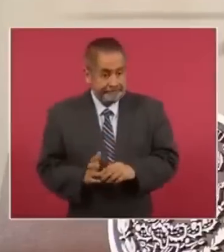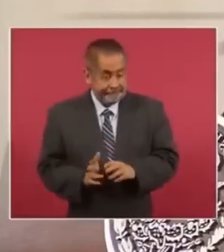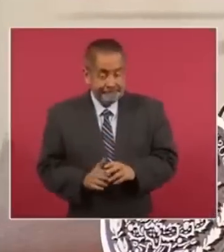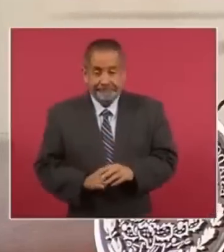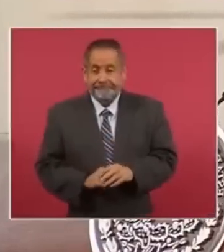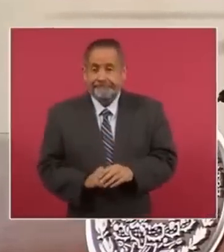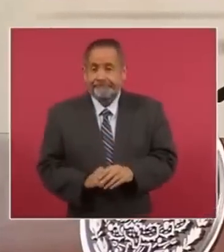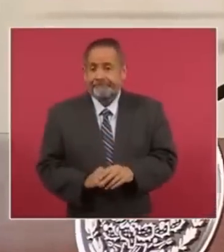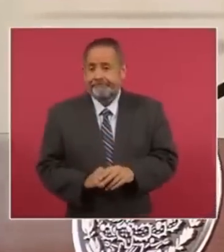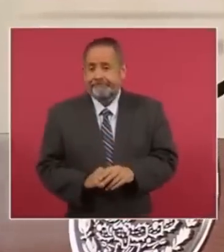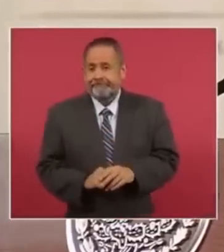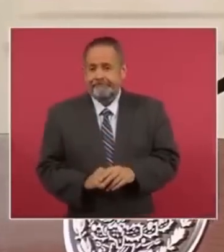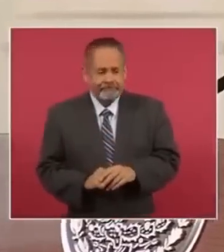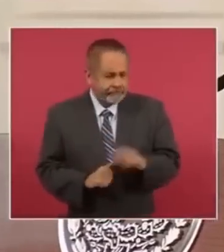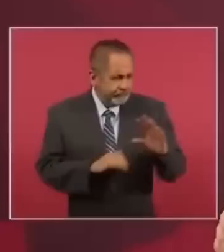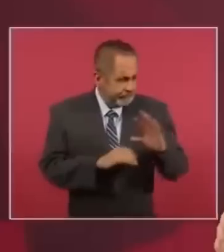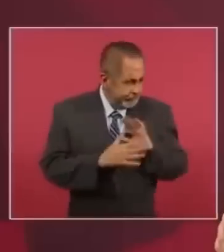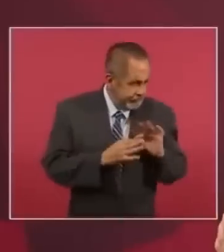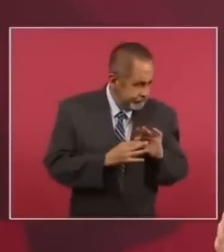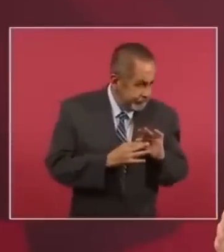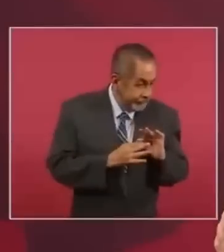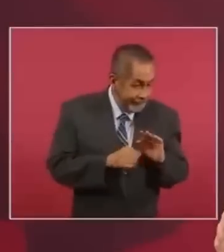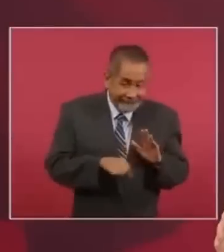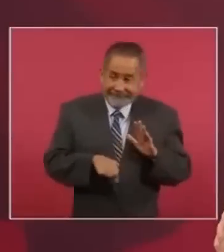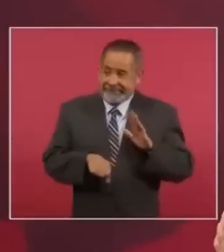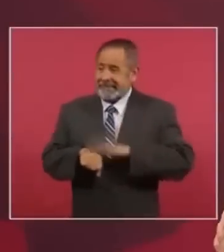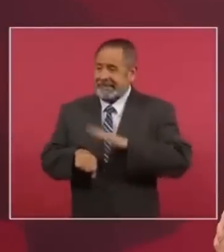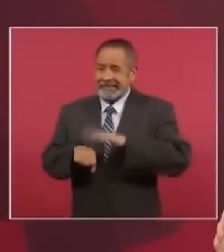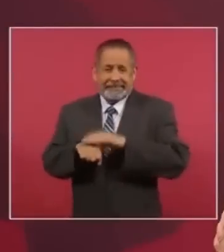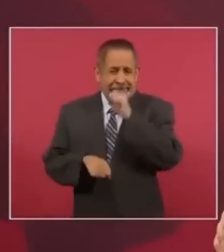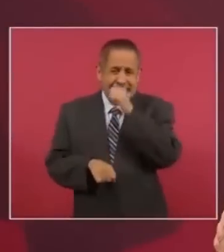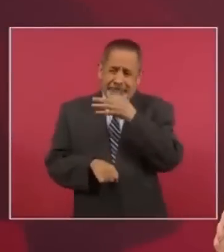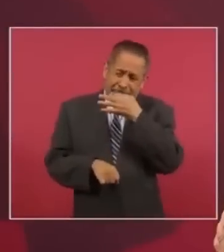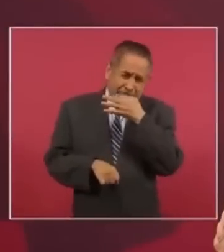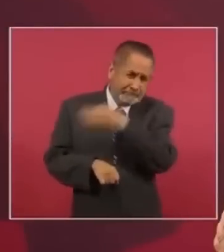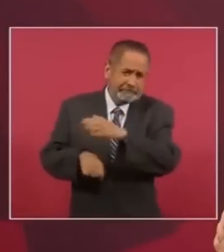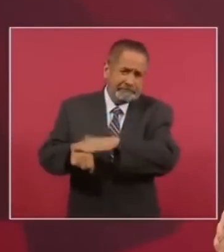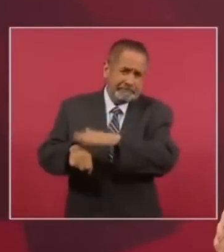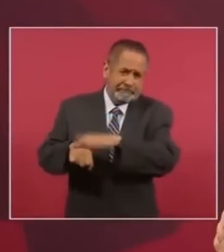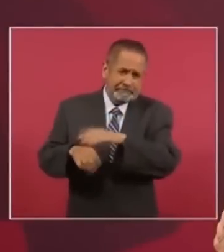y nos informó y le dijimos, avísale